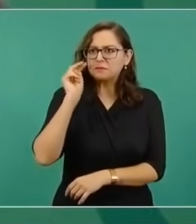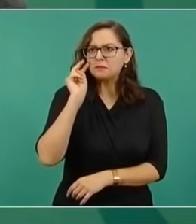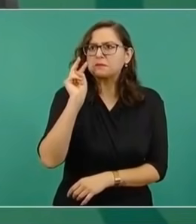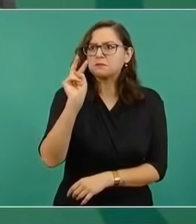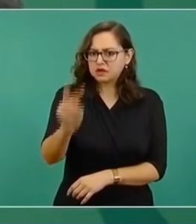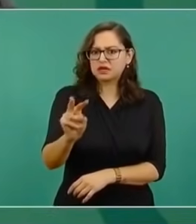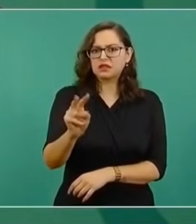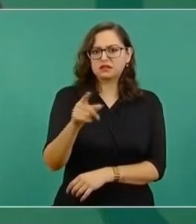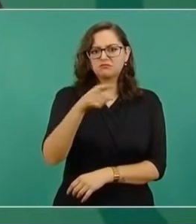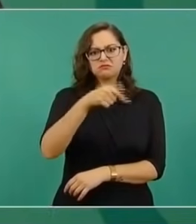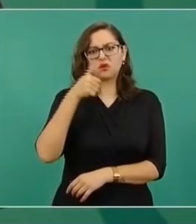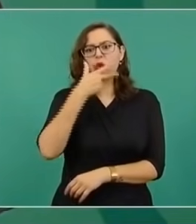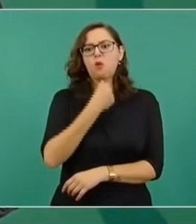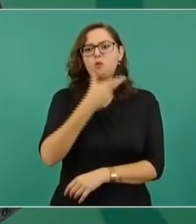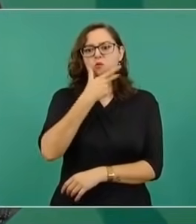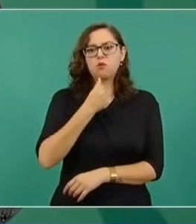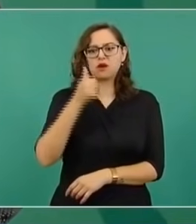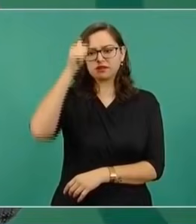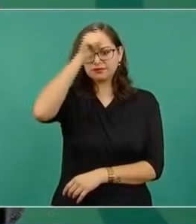que